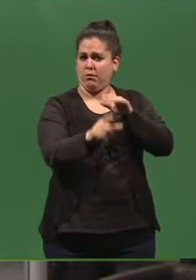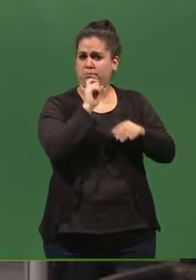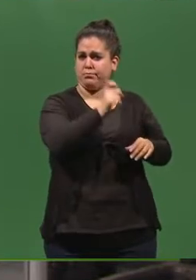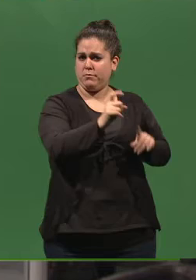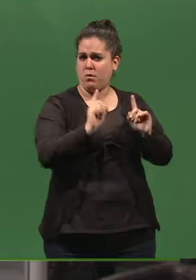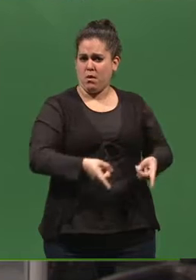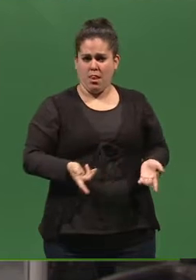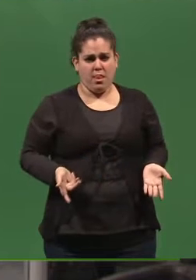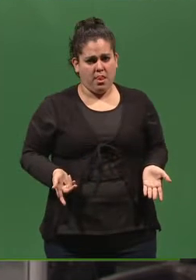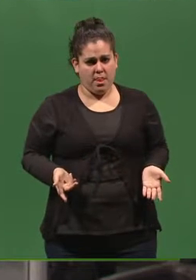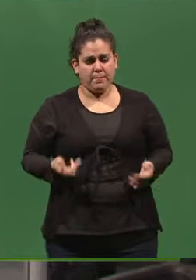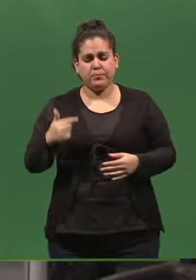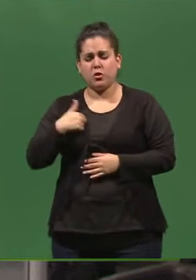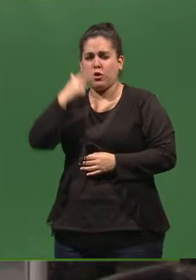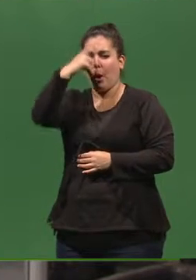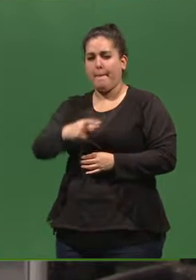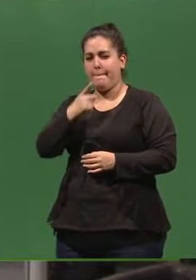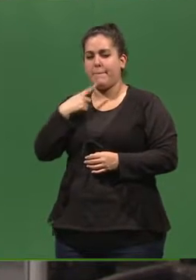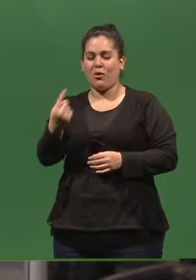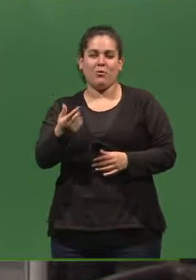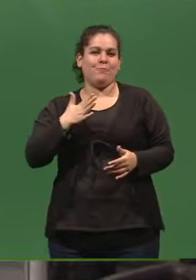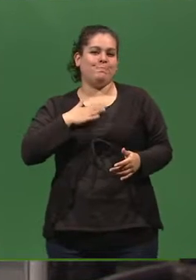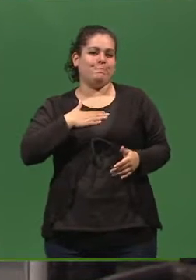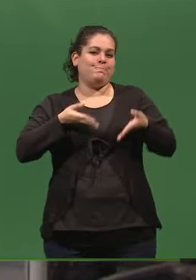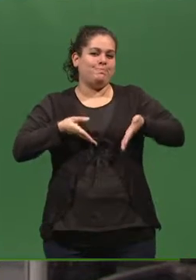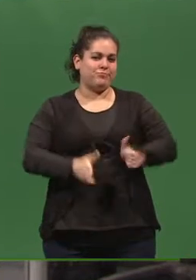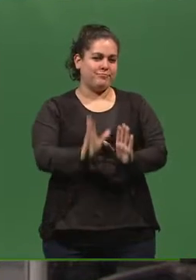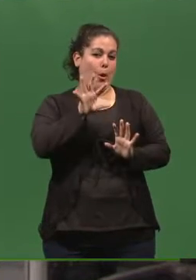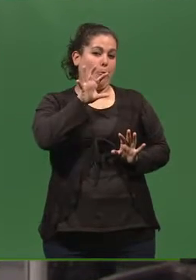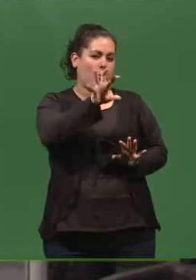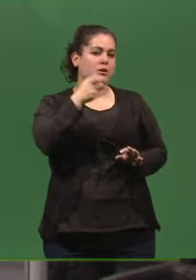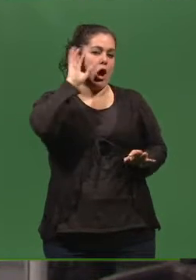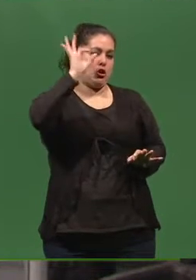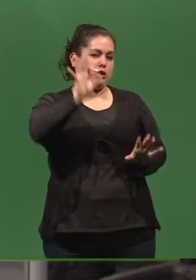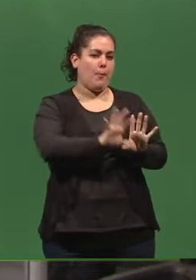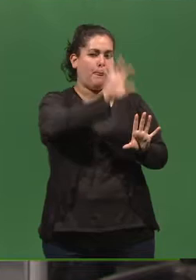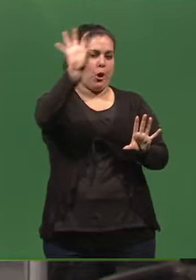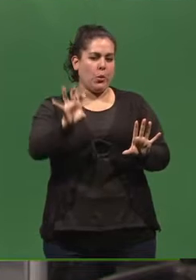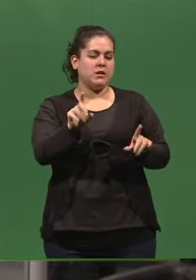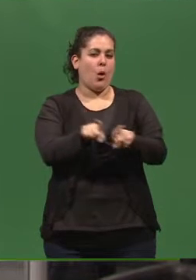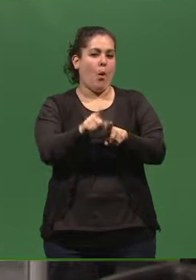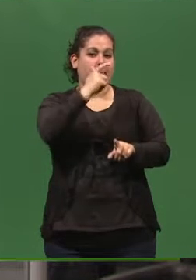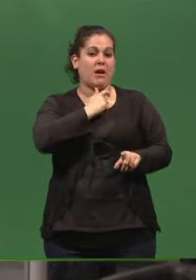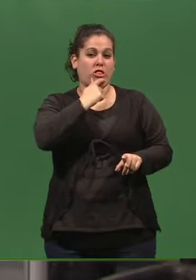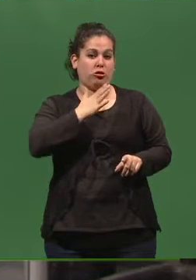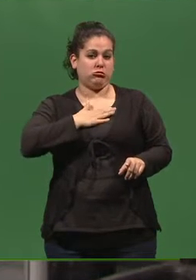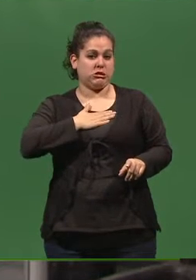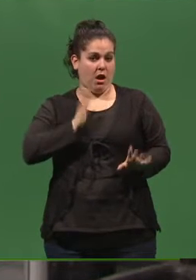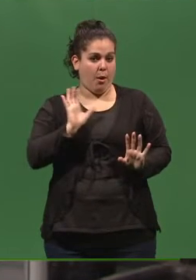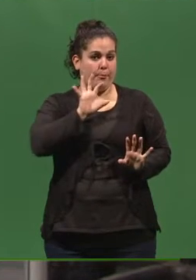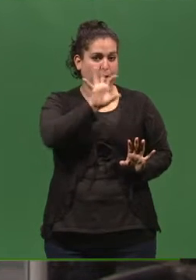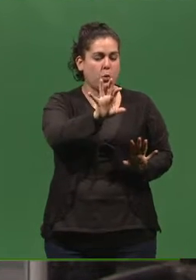pregunta desde el lugar de, quizás de que vengo de provincia y sé un poco cómo es la mirada, sobre todo una provincia que es muy conservadora como